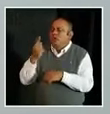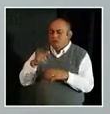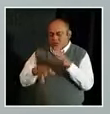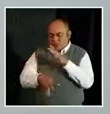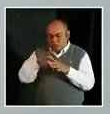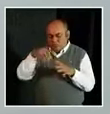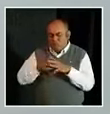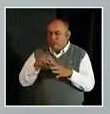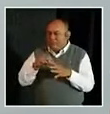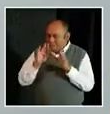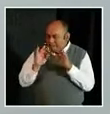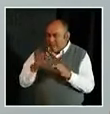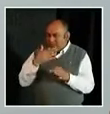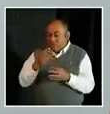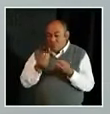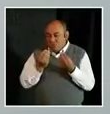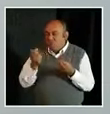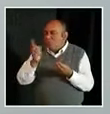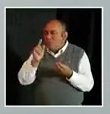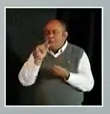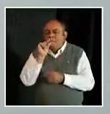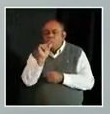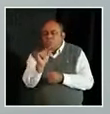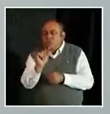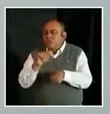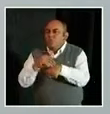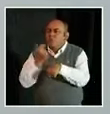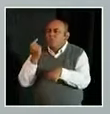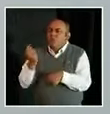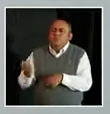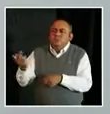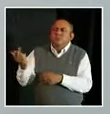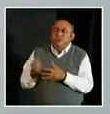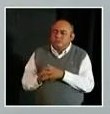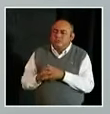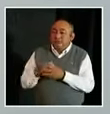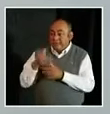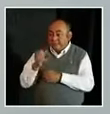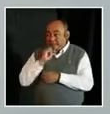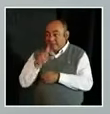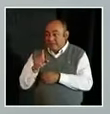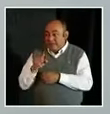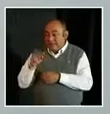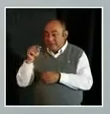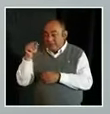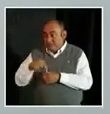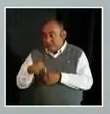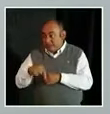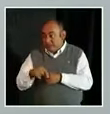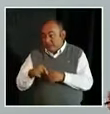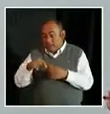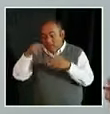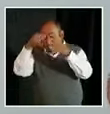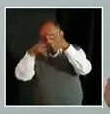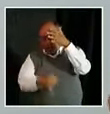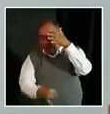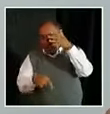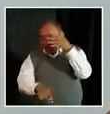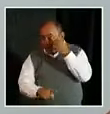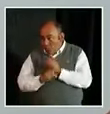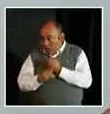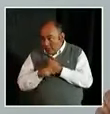de agua que ustedes habían pronosticado o previsto, y si tiene que ver directamente con algo del acuífero. Mira,